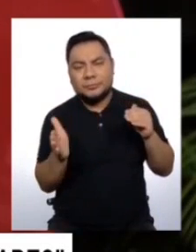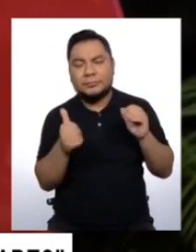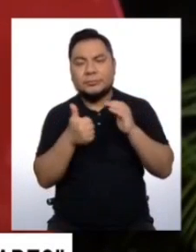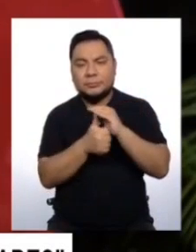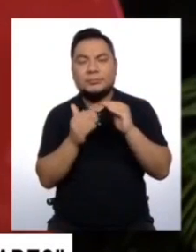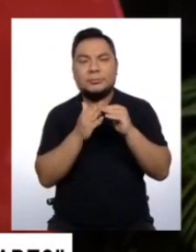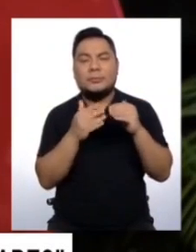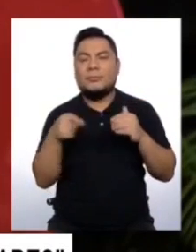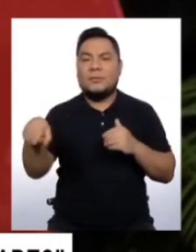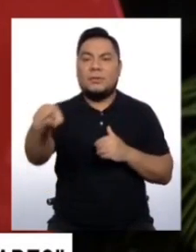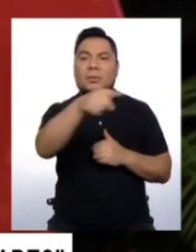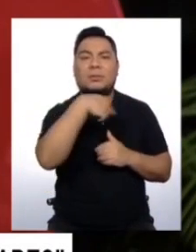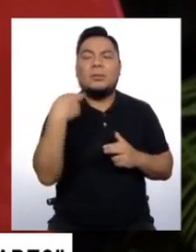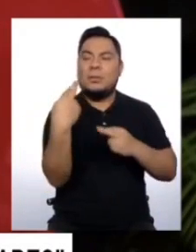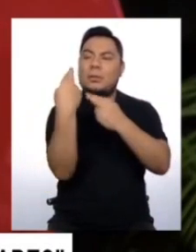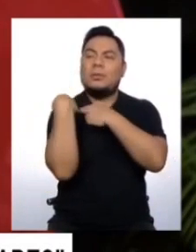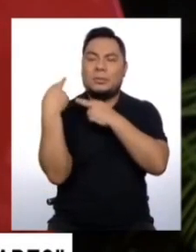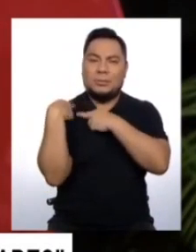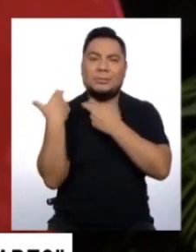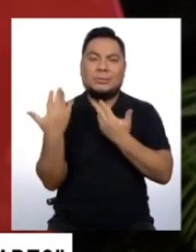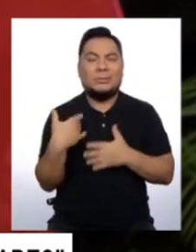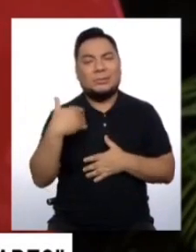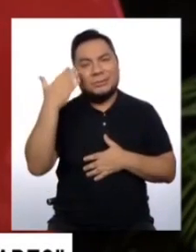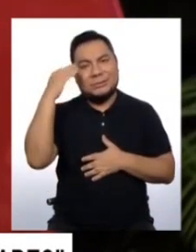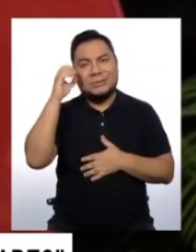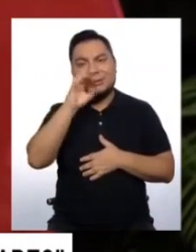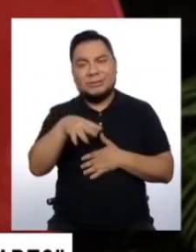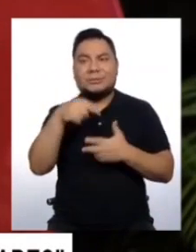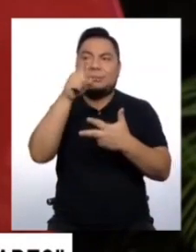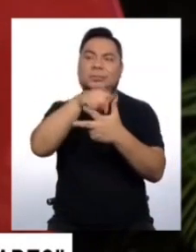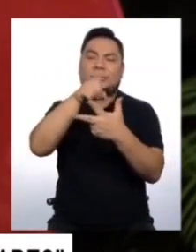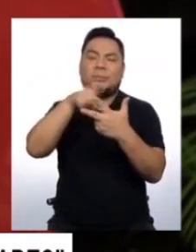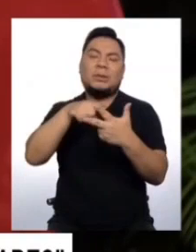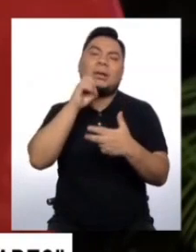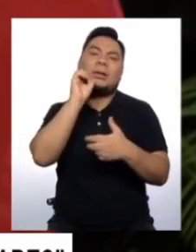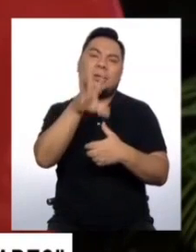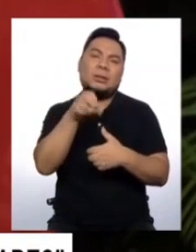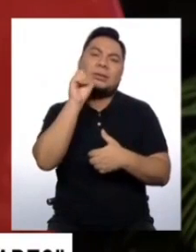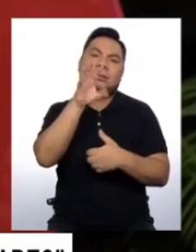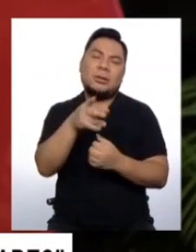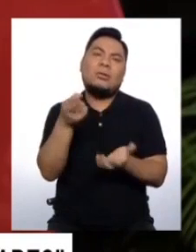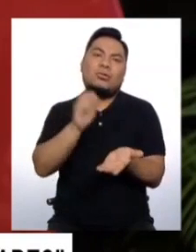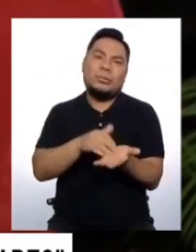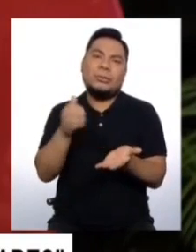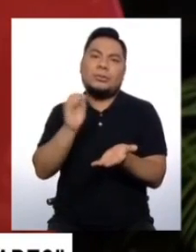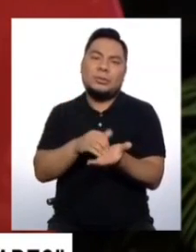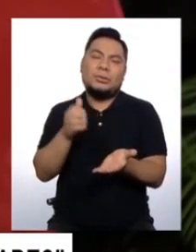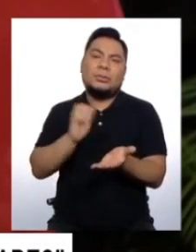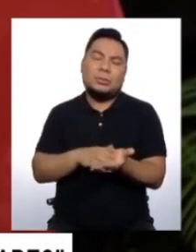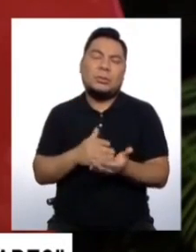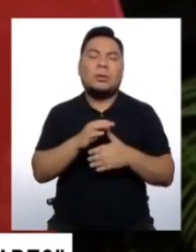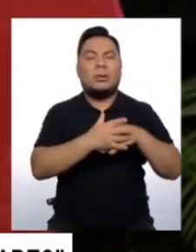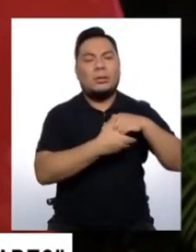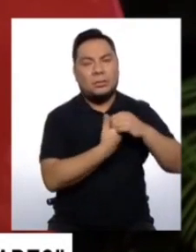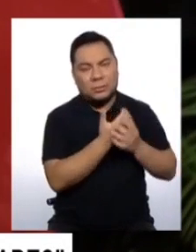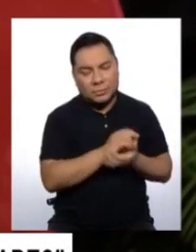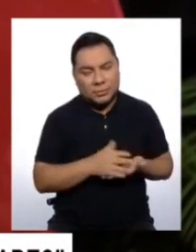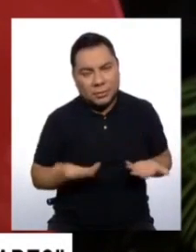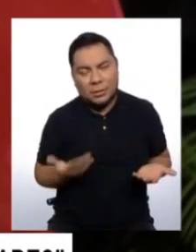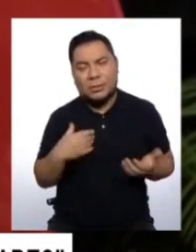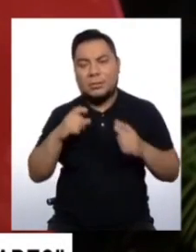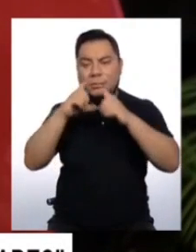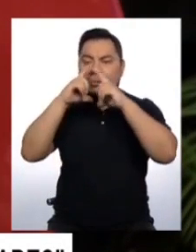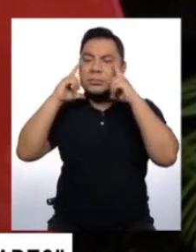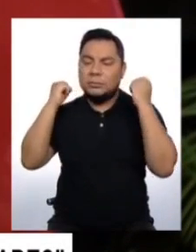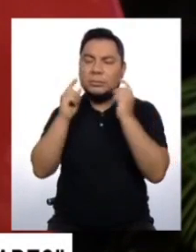con las responsabilidades que las decimos y repetimos una y otra vez, ¿no? Lavado de manos,